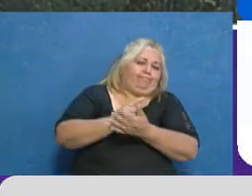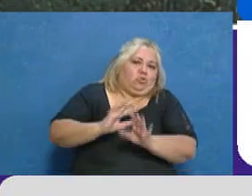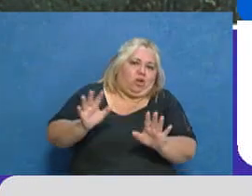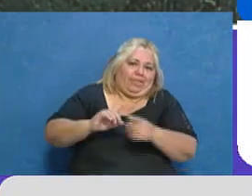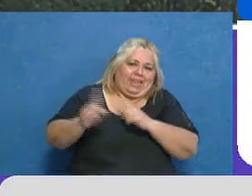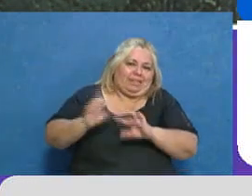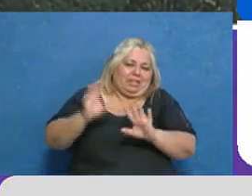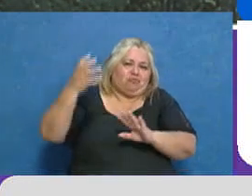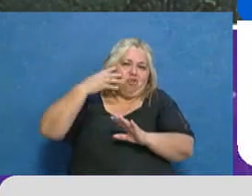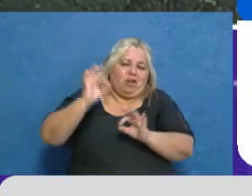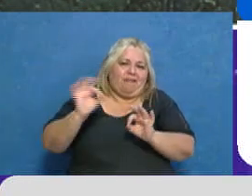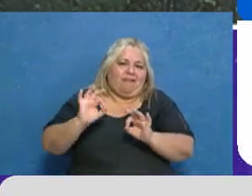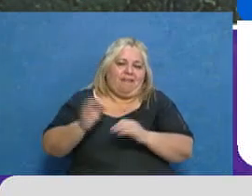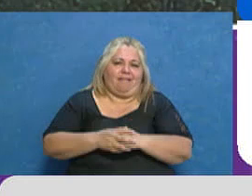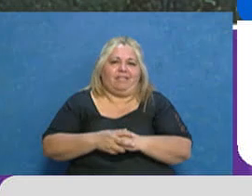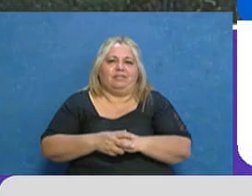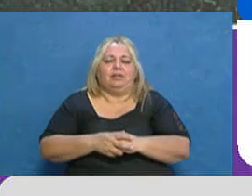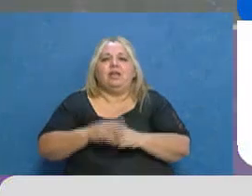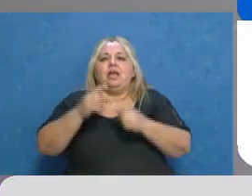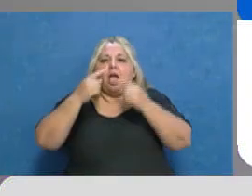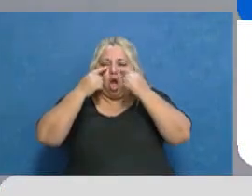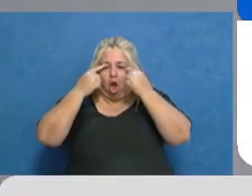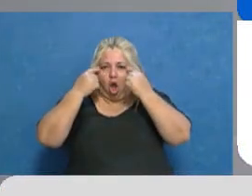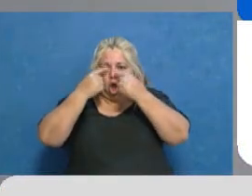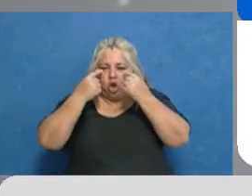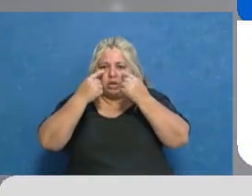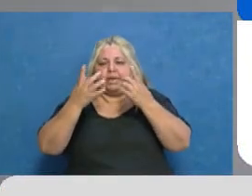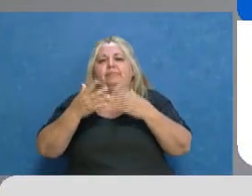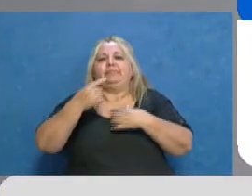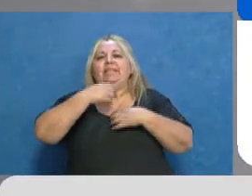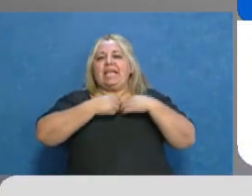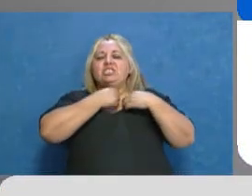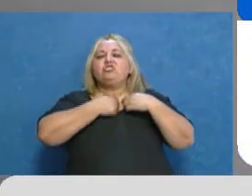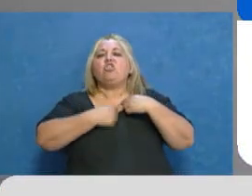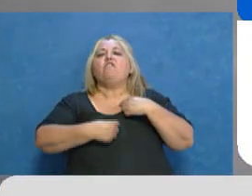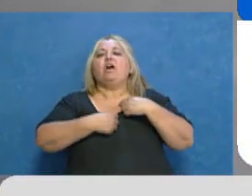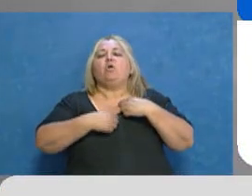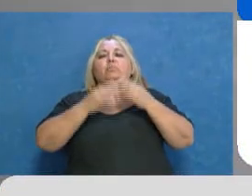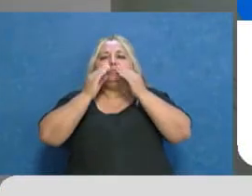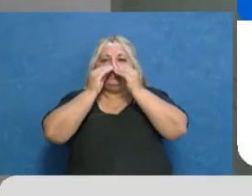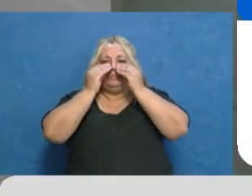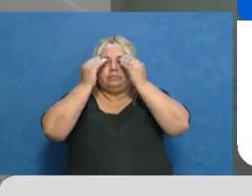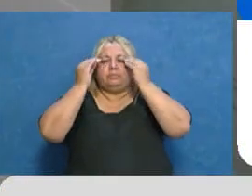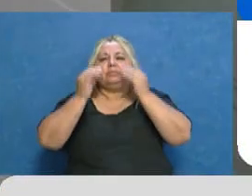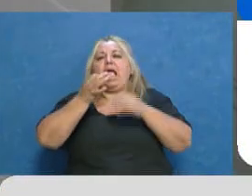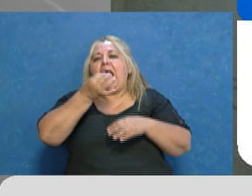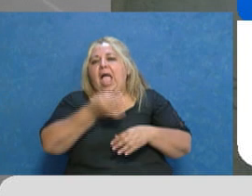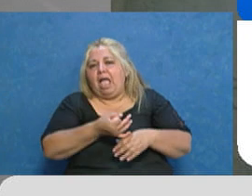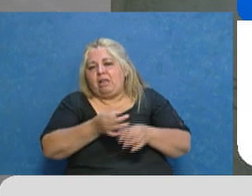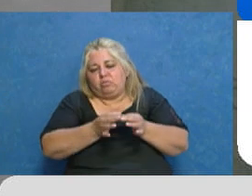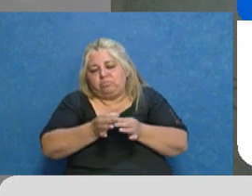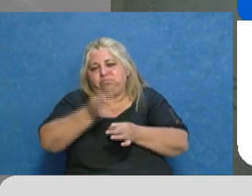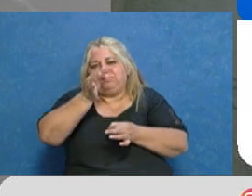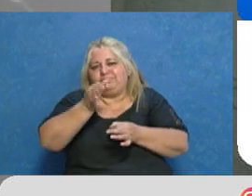sol. Él tiene afectada las córneas, el esófago, las mucosas, el recto y también tienen